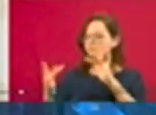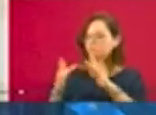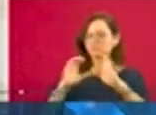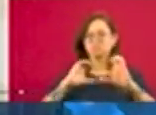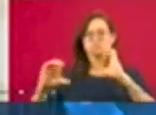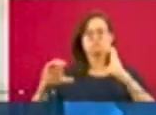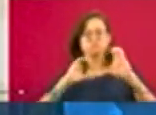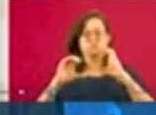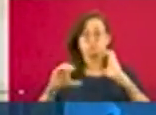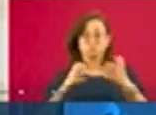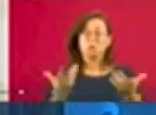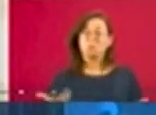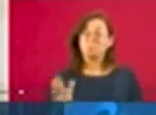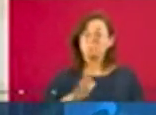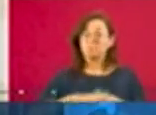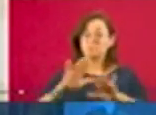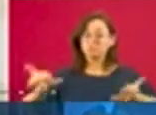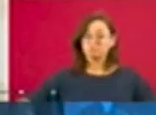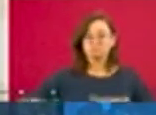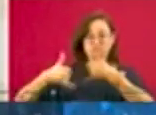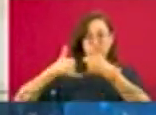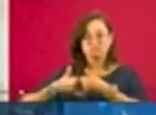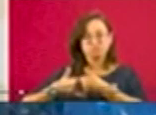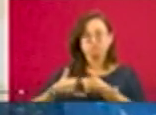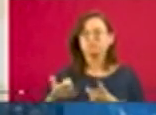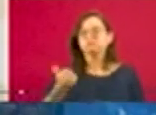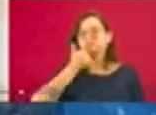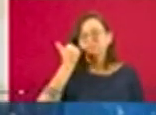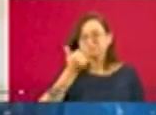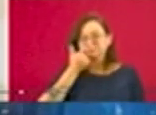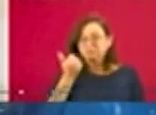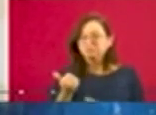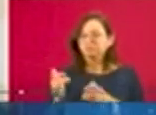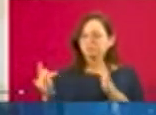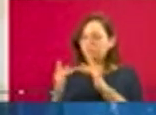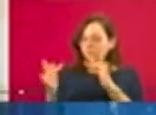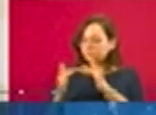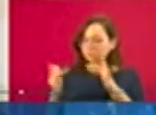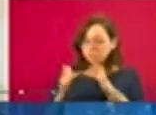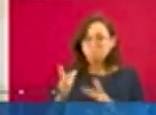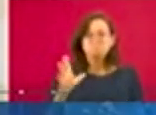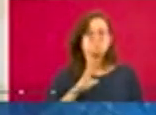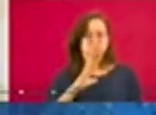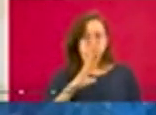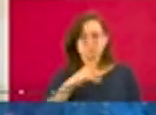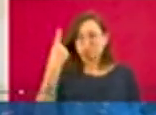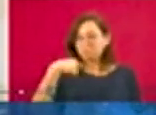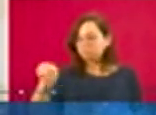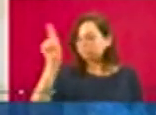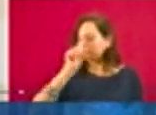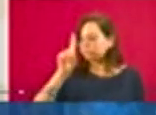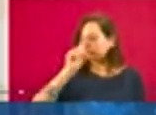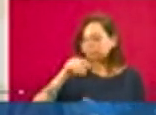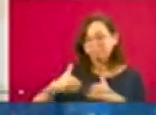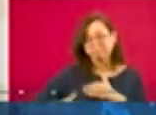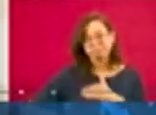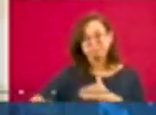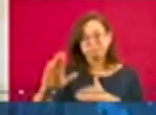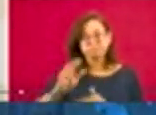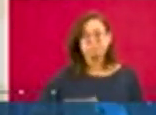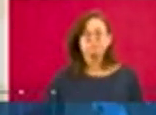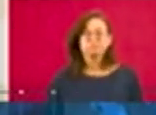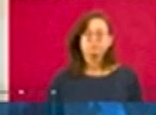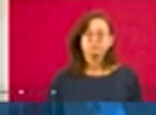telefónica. ¿Sí? Entonces, eso, yo creo que esta semana es como de ajustes, ¿no,